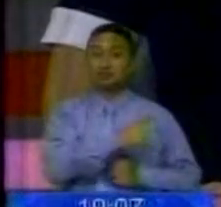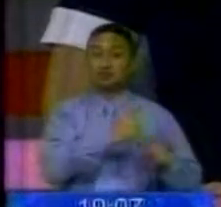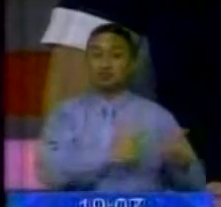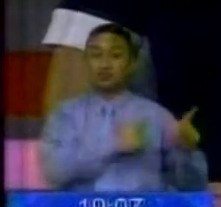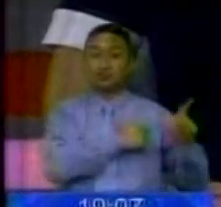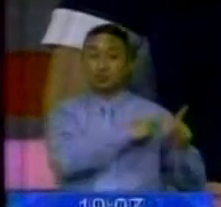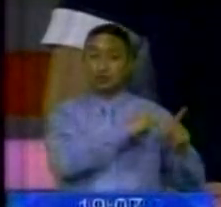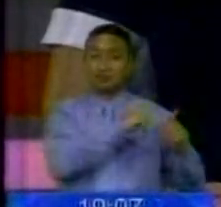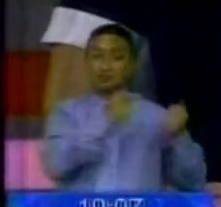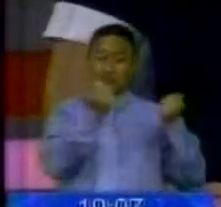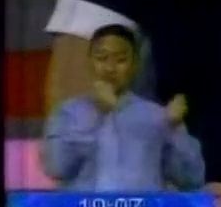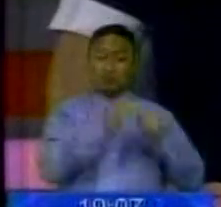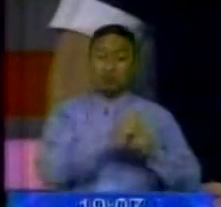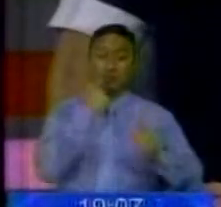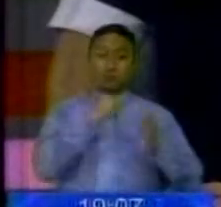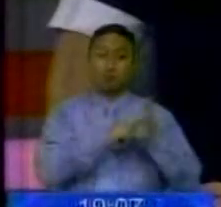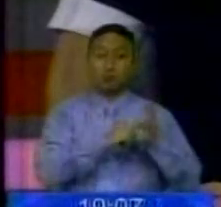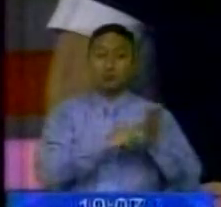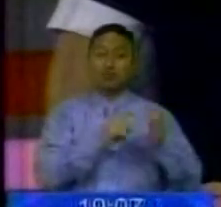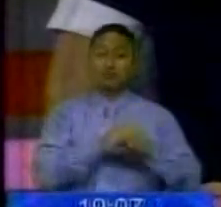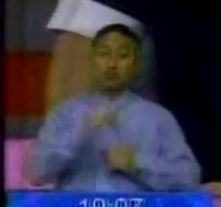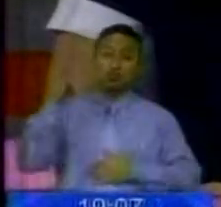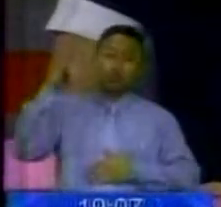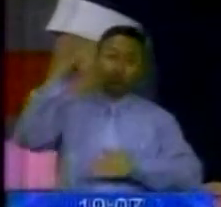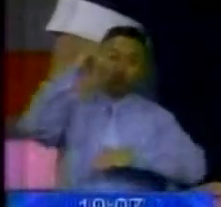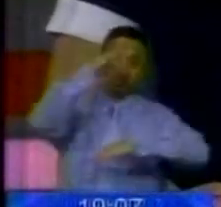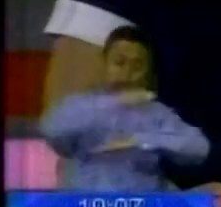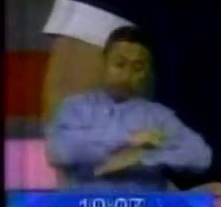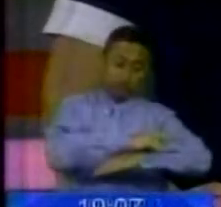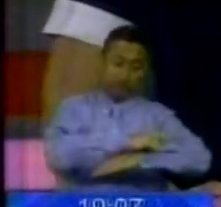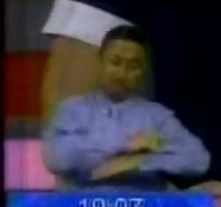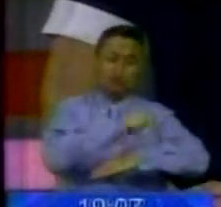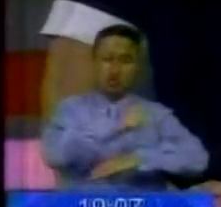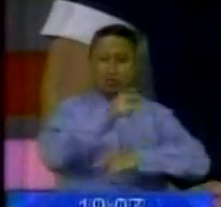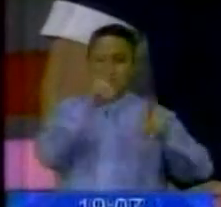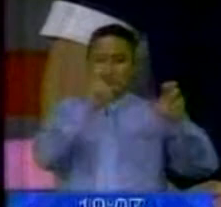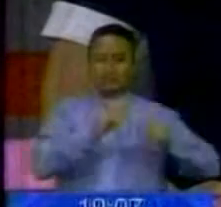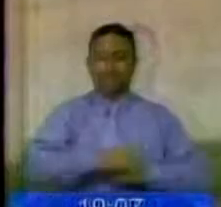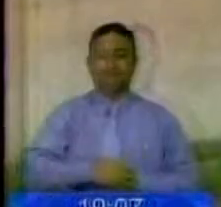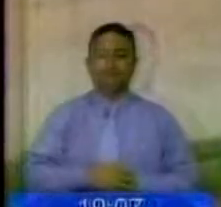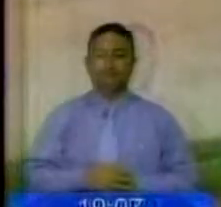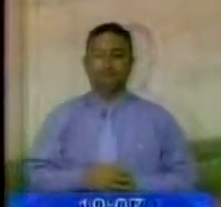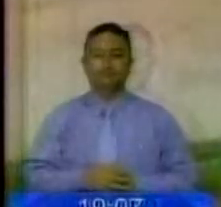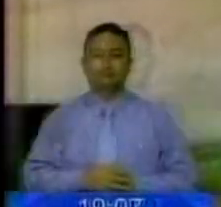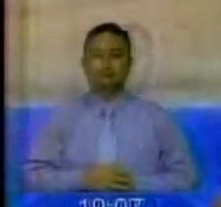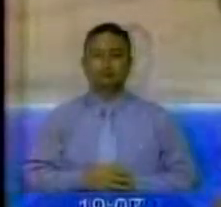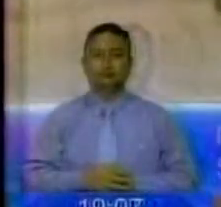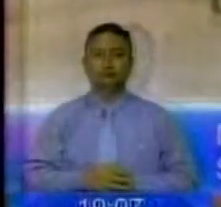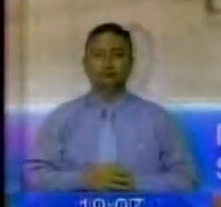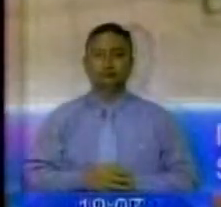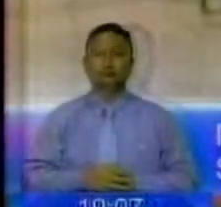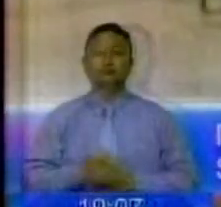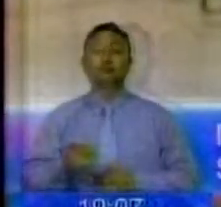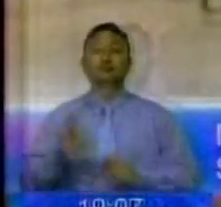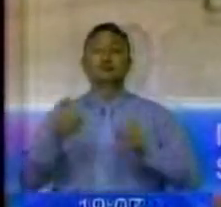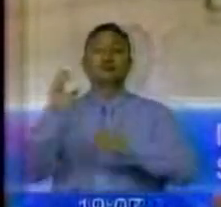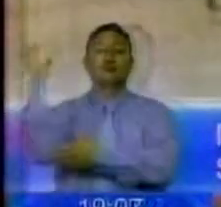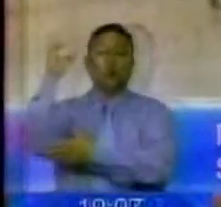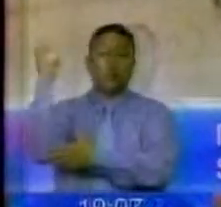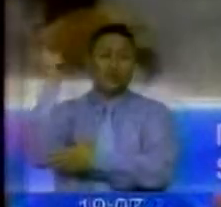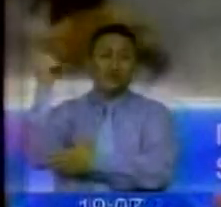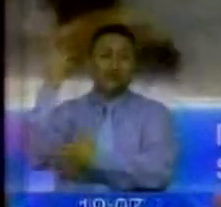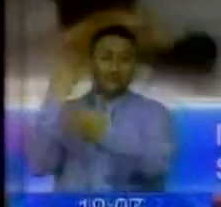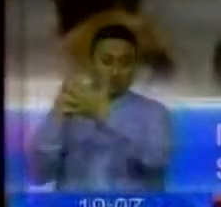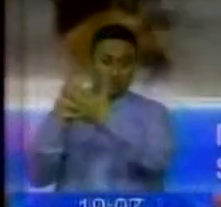ha sido parte, como la caída de una narcoavioneta, entre otros. El estado de excepción en el sistema